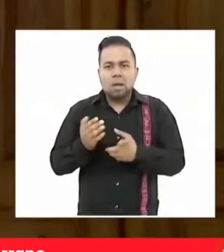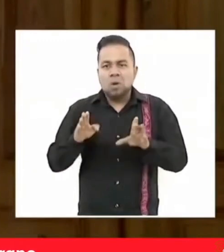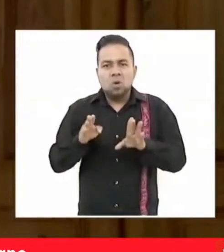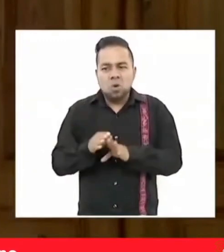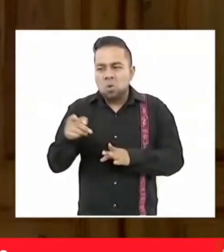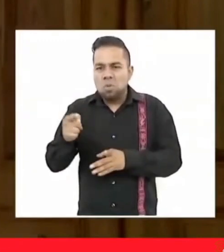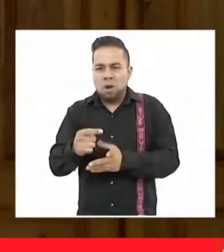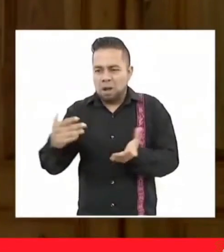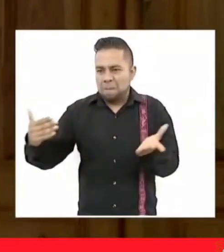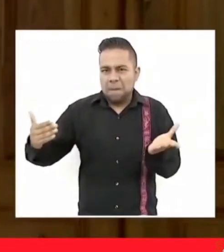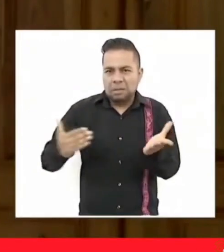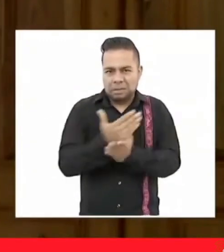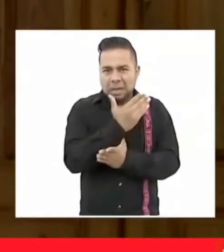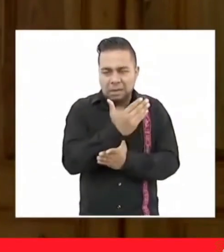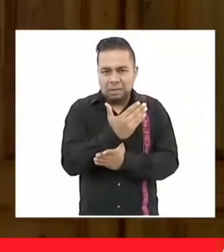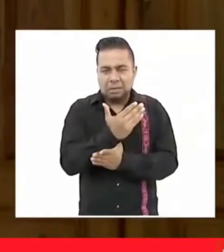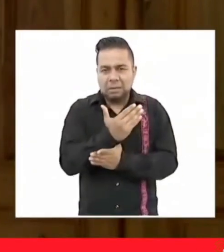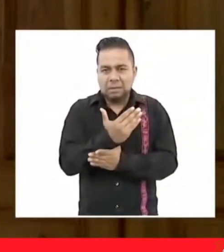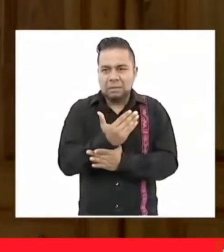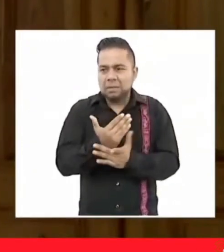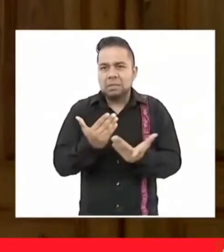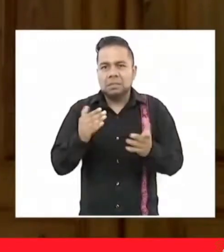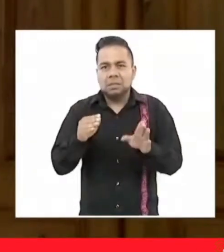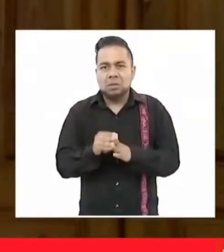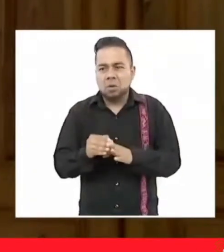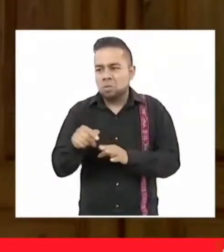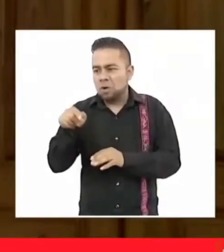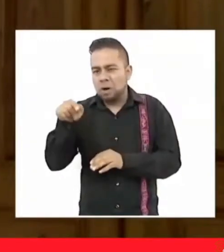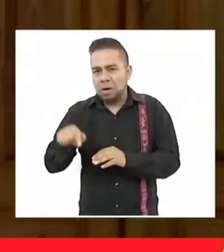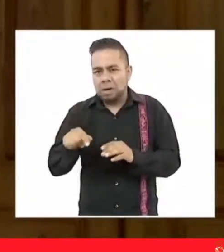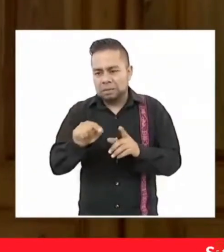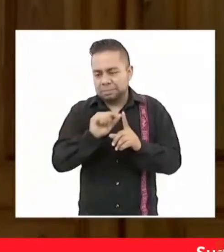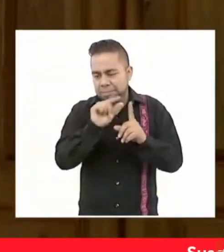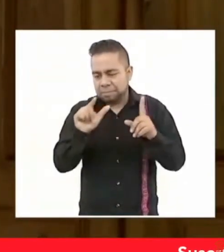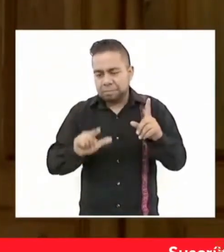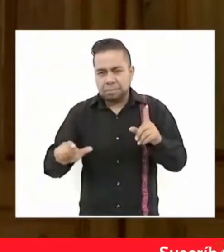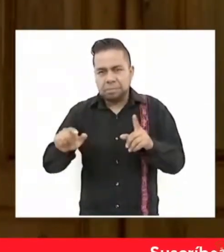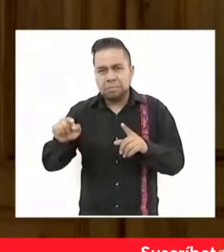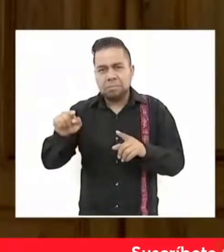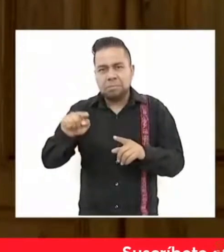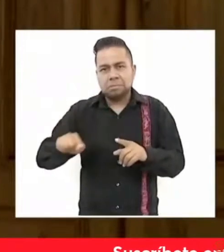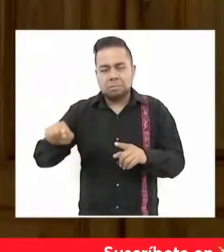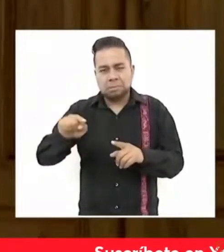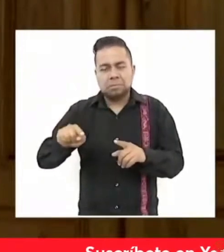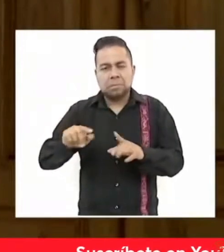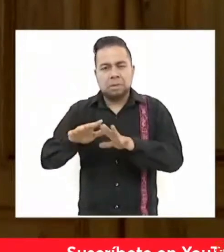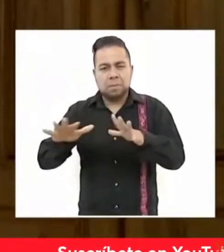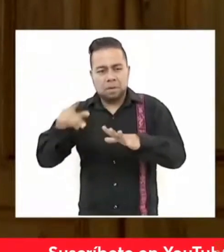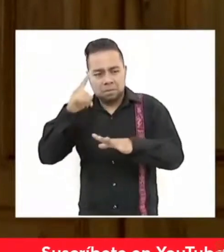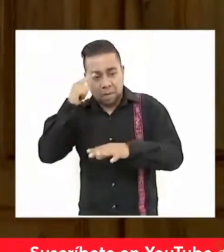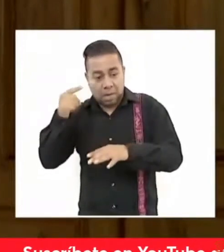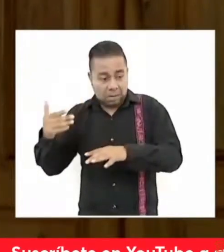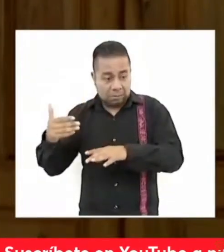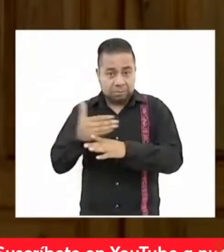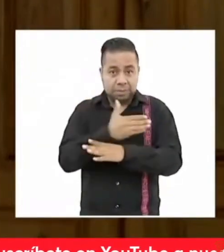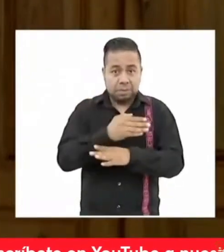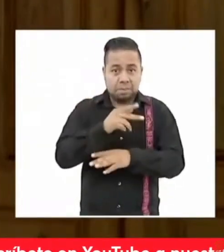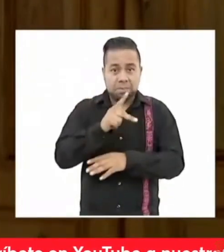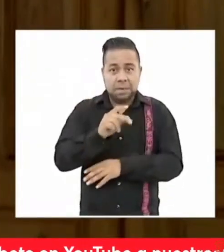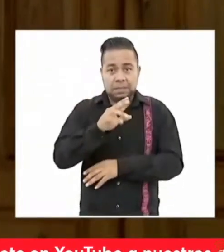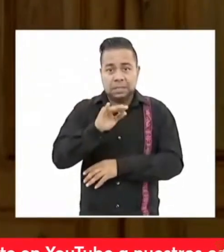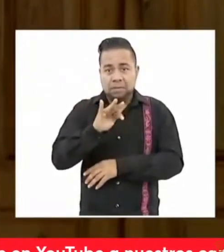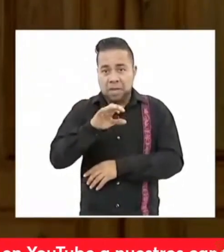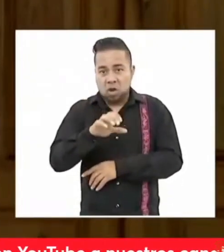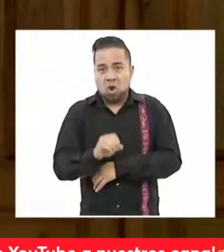atravesar, cómo pasar del Golfo al Pacífico. Pasó